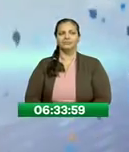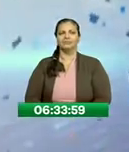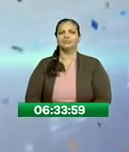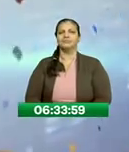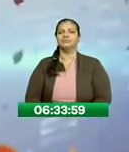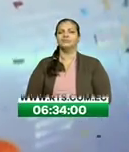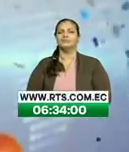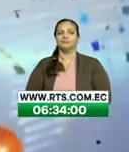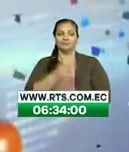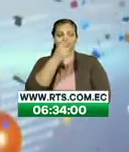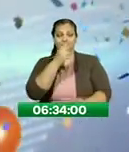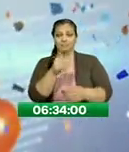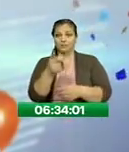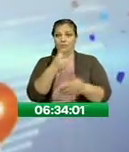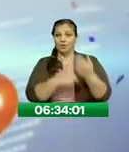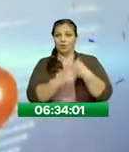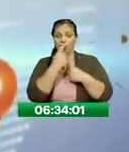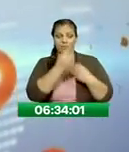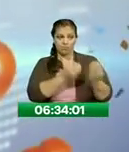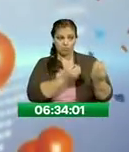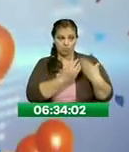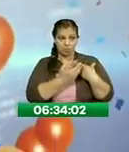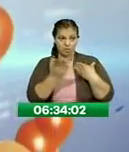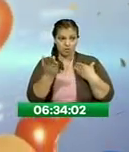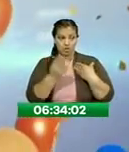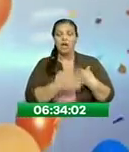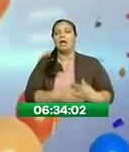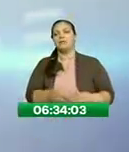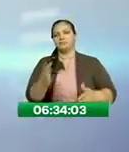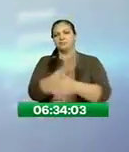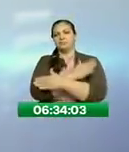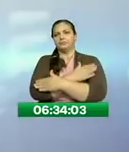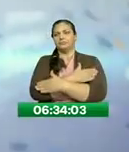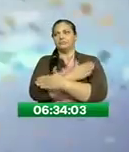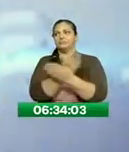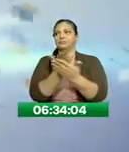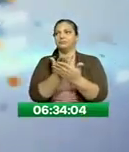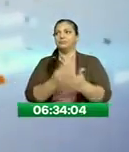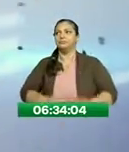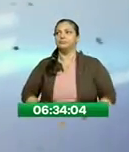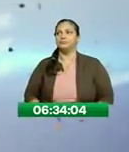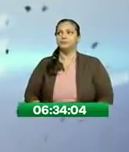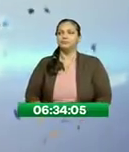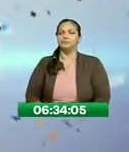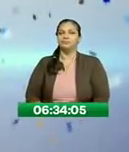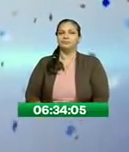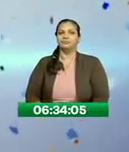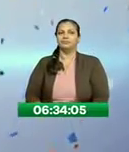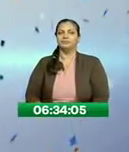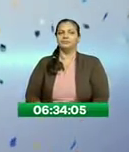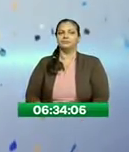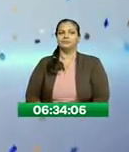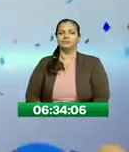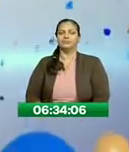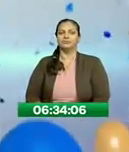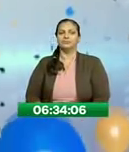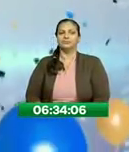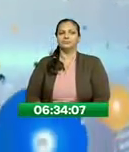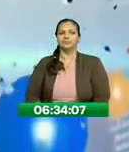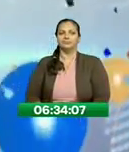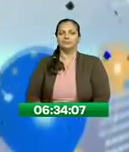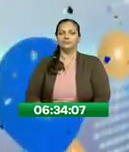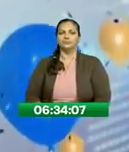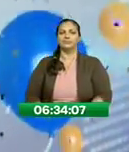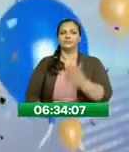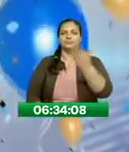señora. Para decirte ¡eso! Y abrazarte tu calor, recibe la reflexión. ¡Javier Cerca,